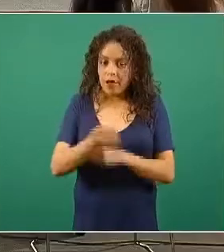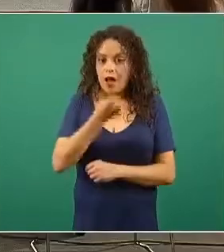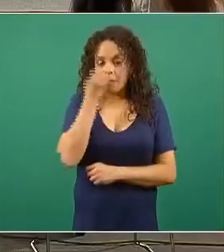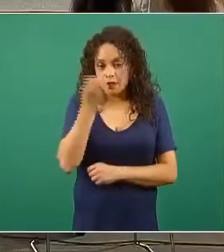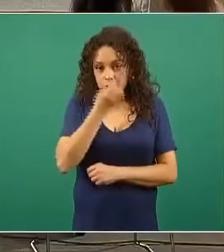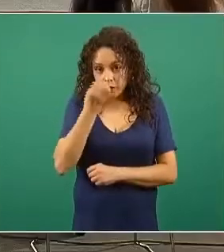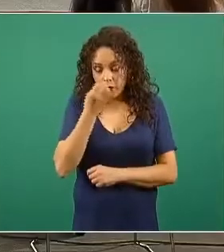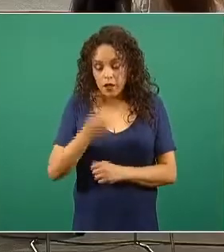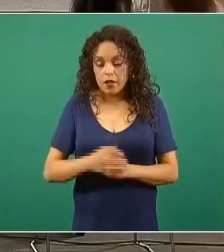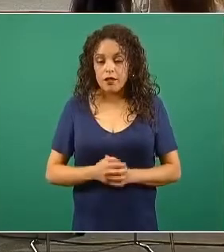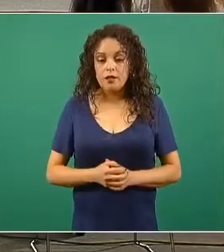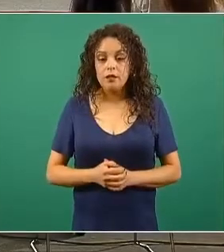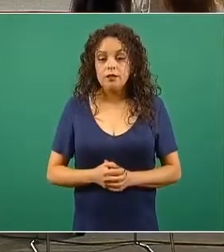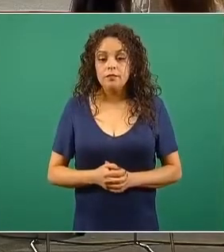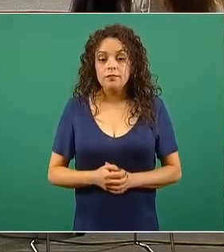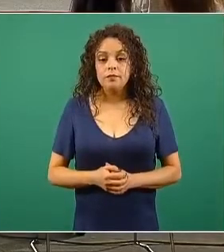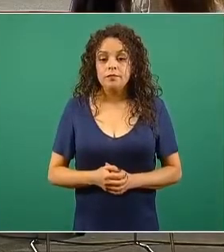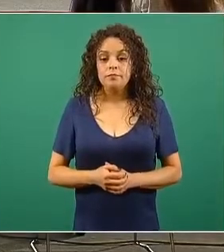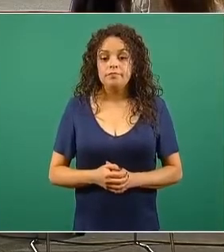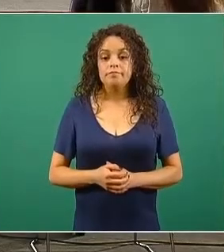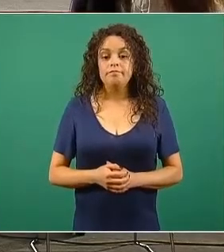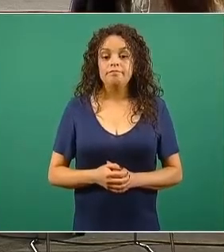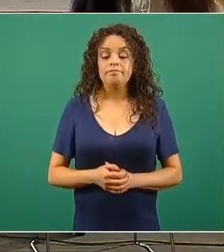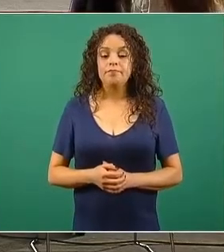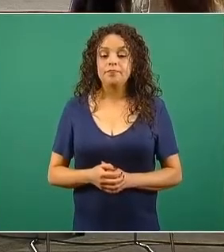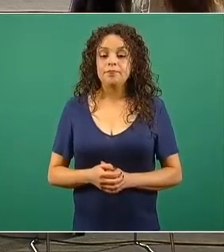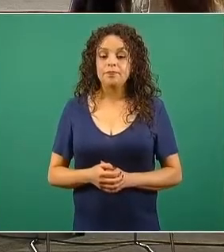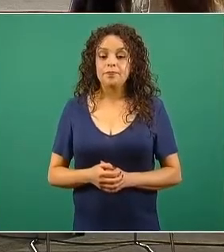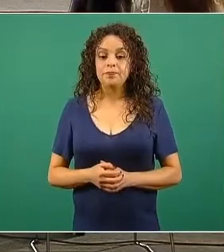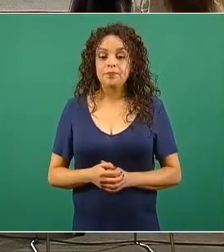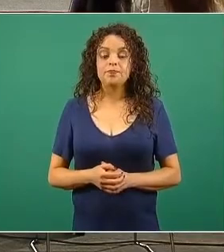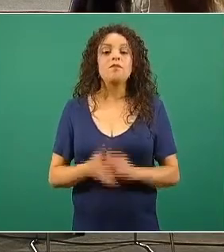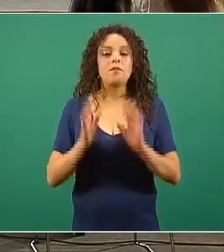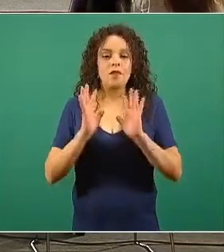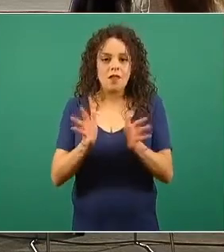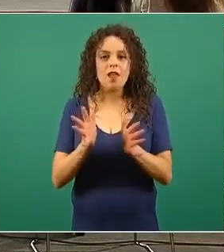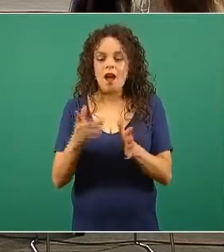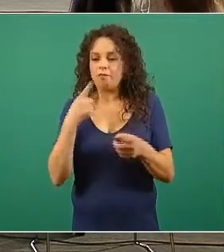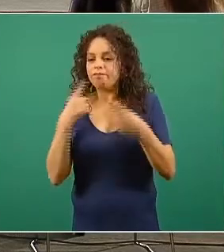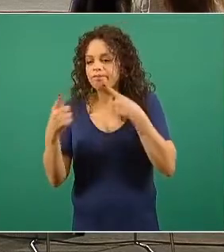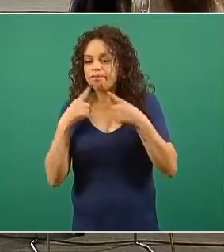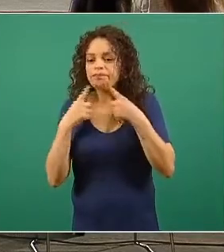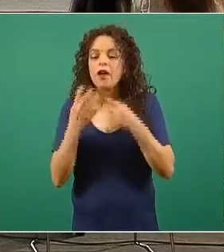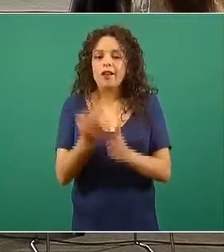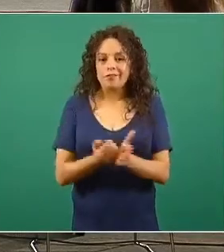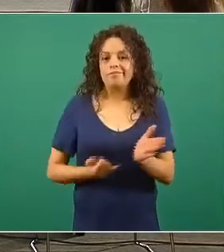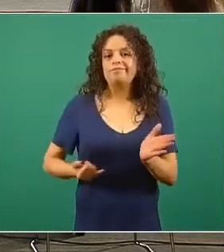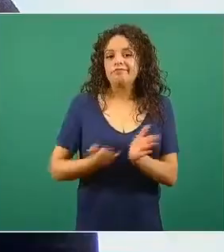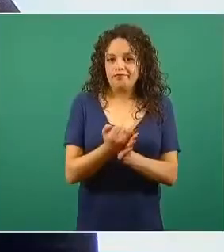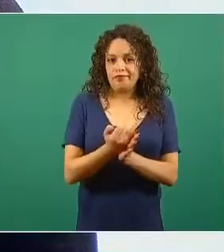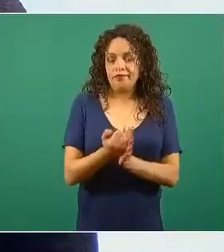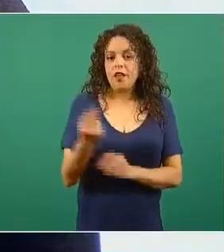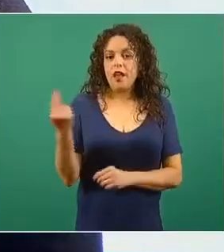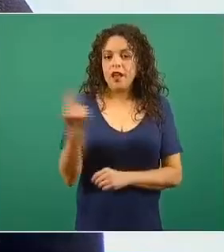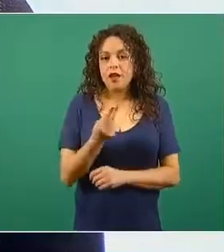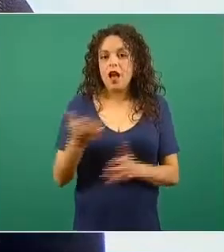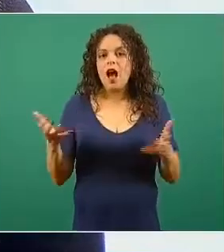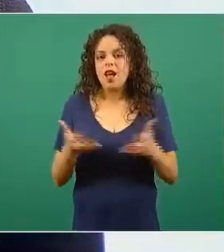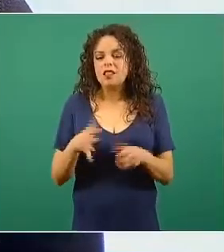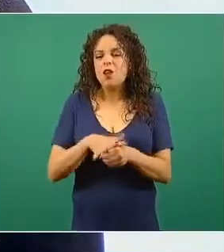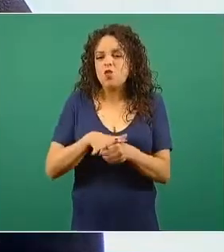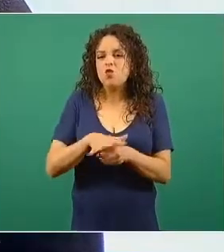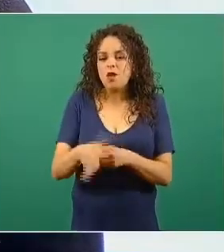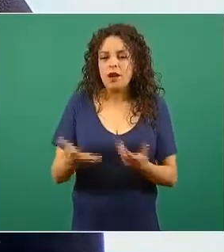clases presenciales, entonces se definió generar una intervención en donde